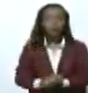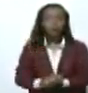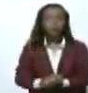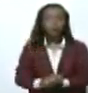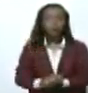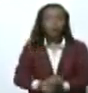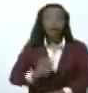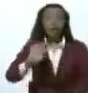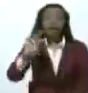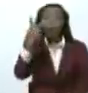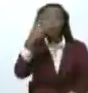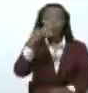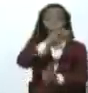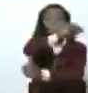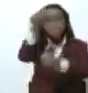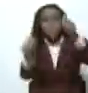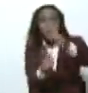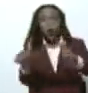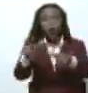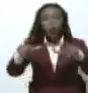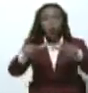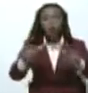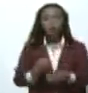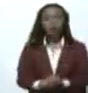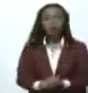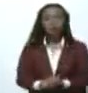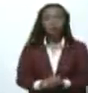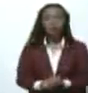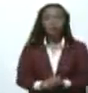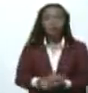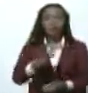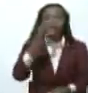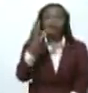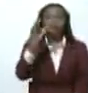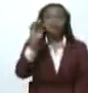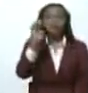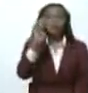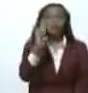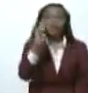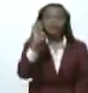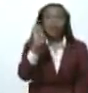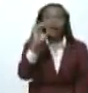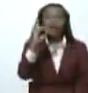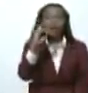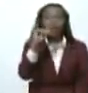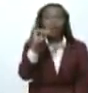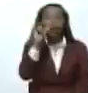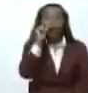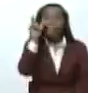En el segundo puesto, Freddy Francisco Superlano Salinas,